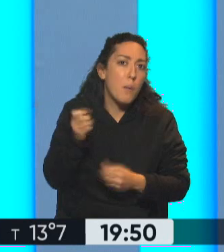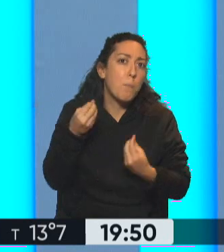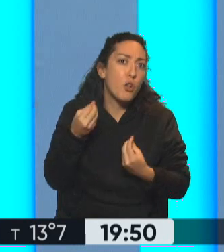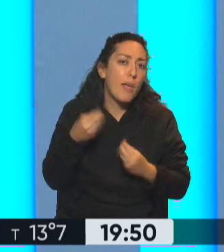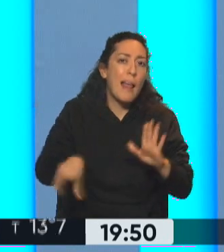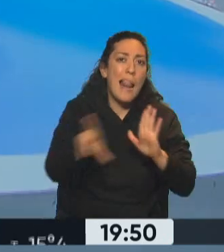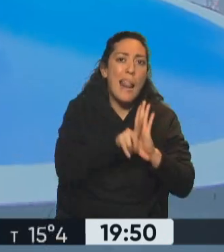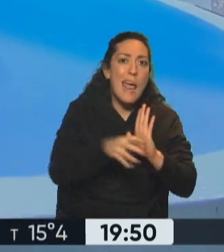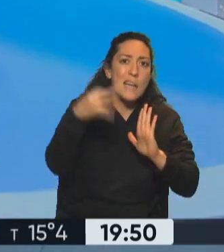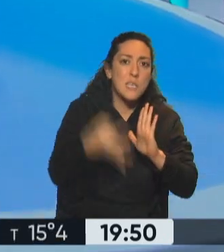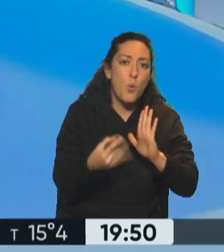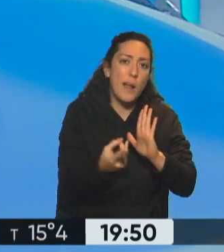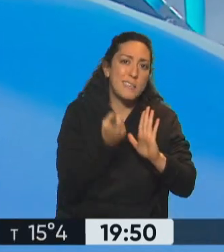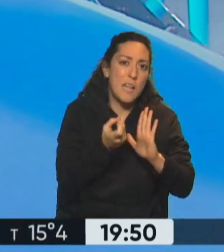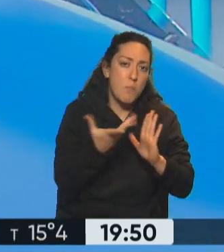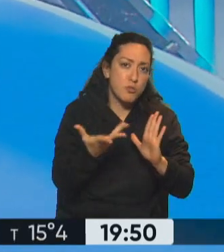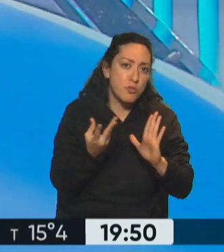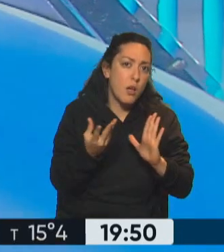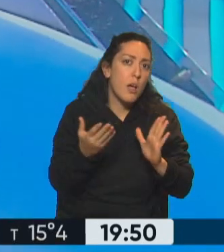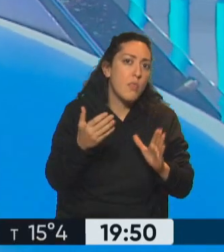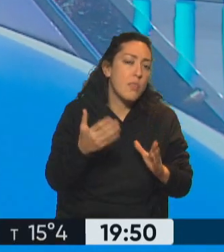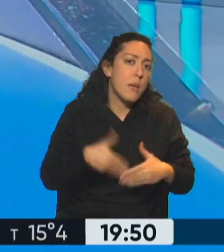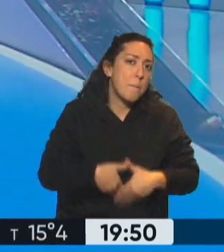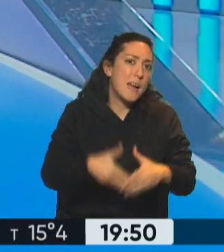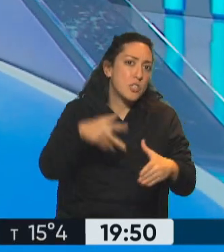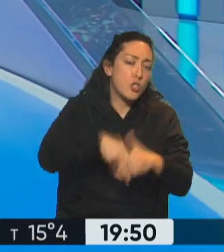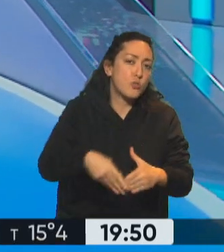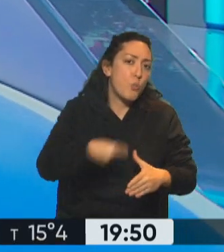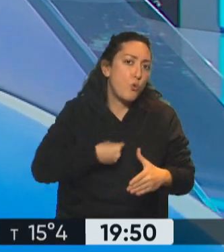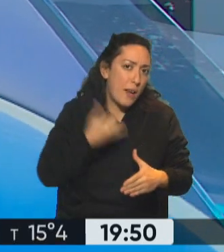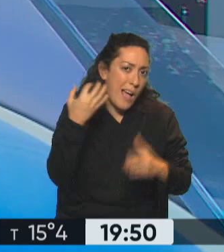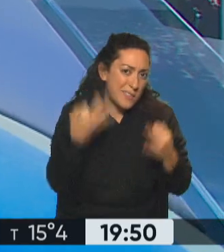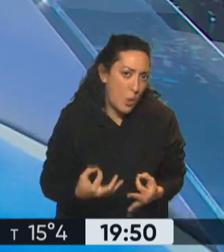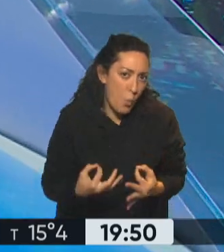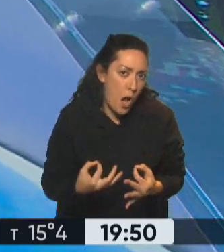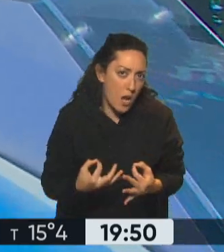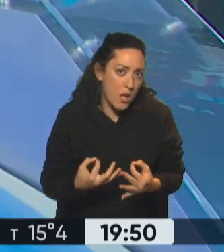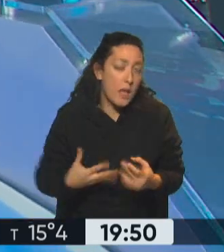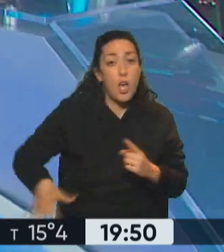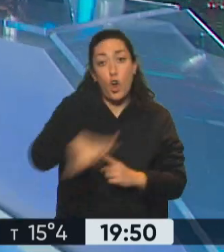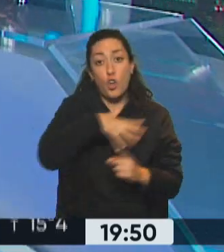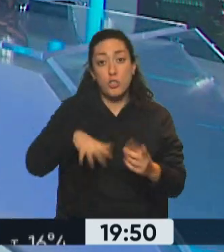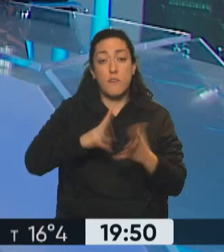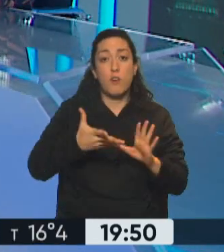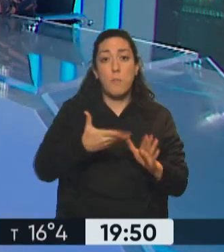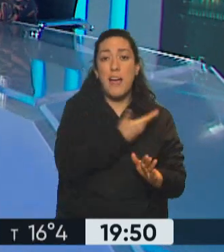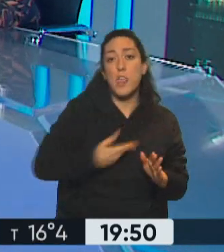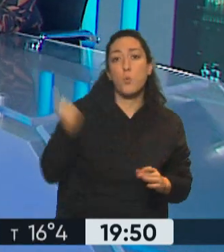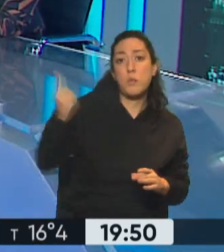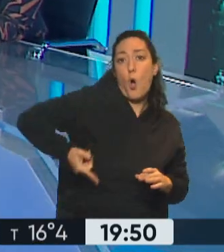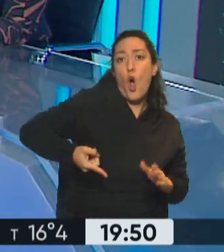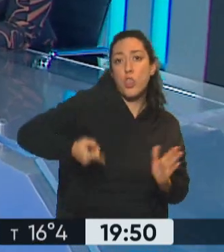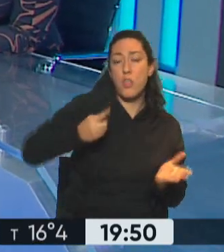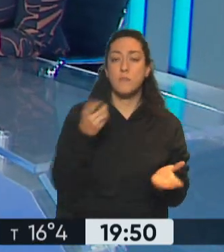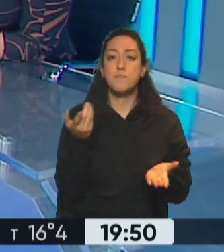ley que garantice la interrupción voluntaria del embarazo. Así que en este contexto es esta orden ejecutiva del presidente